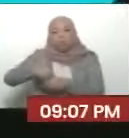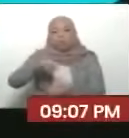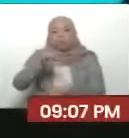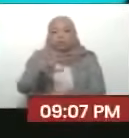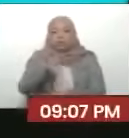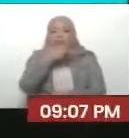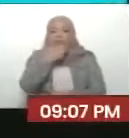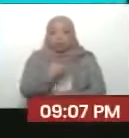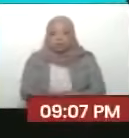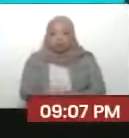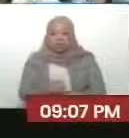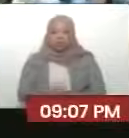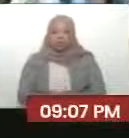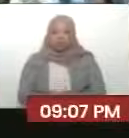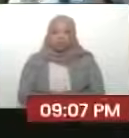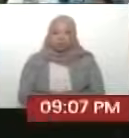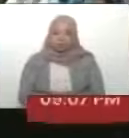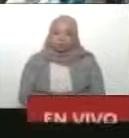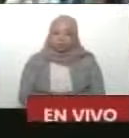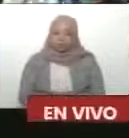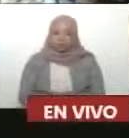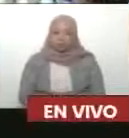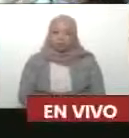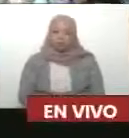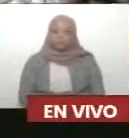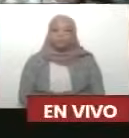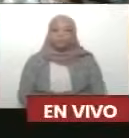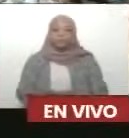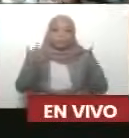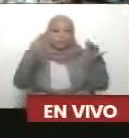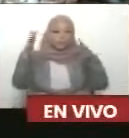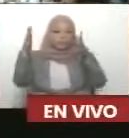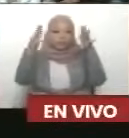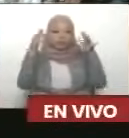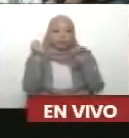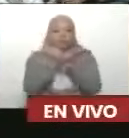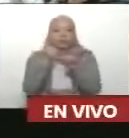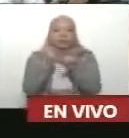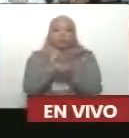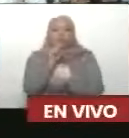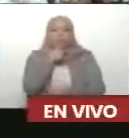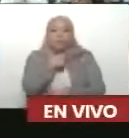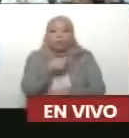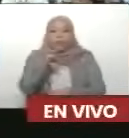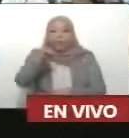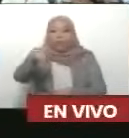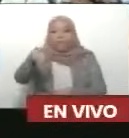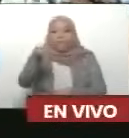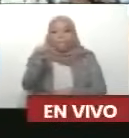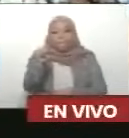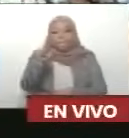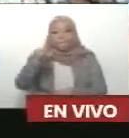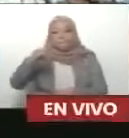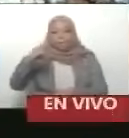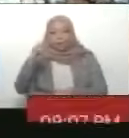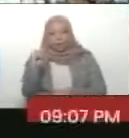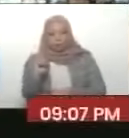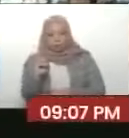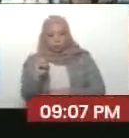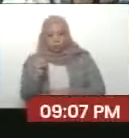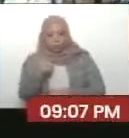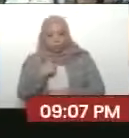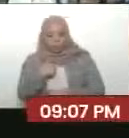de diciembre. ¡Ajá! ¿Cómo se llama tu abuelo? Mi abuelo se llama Marco Antonio Orjuelo. ¿Marco